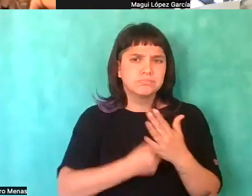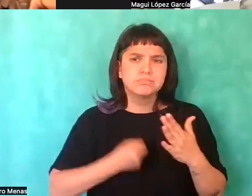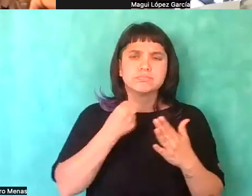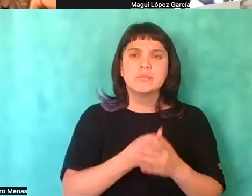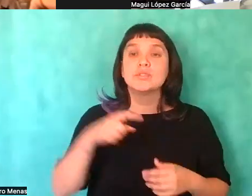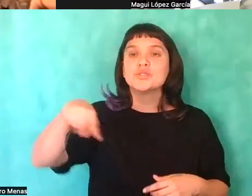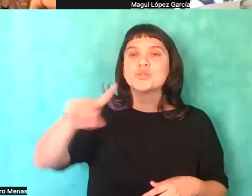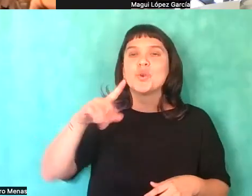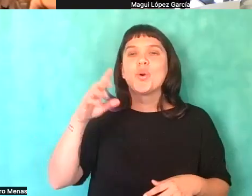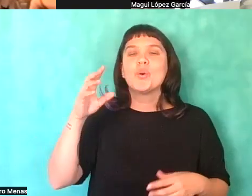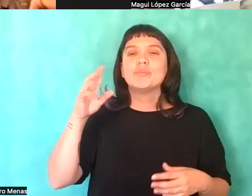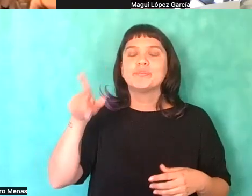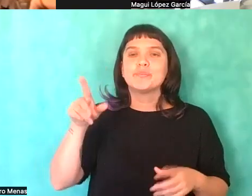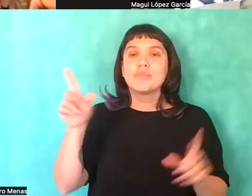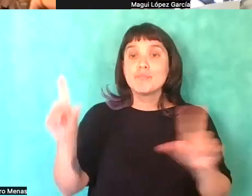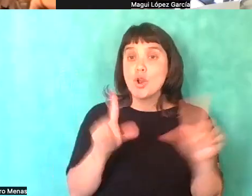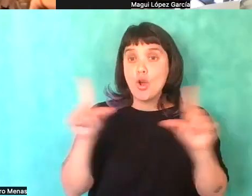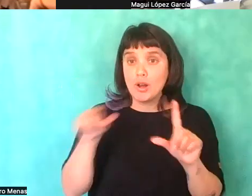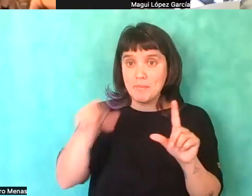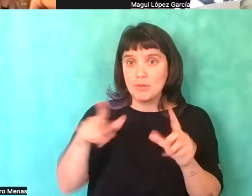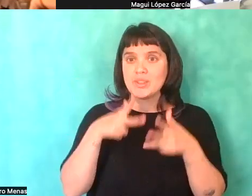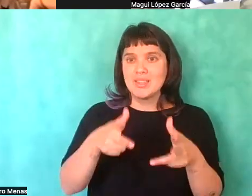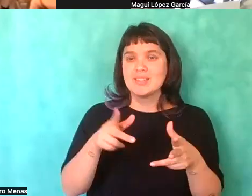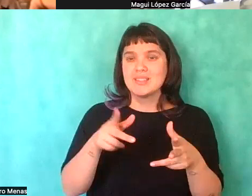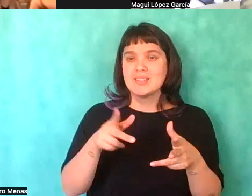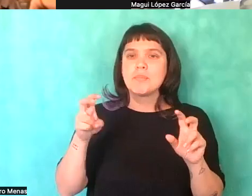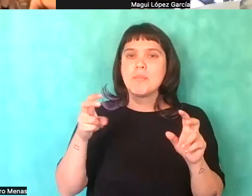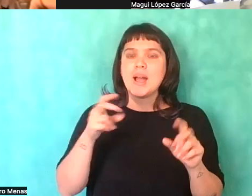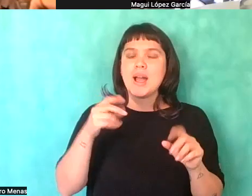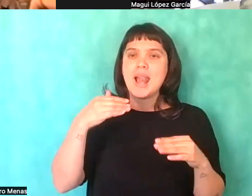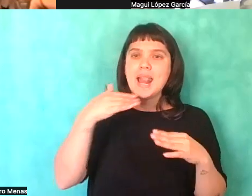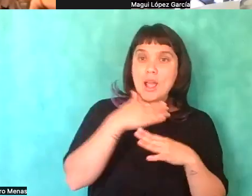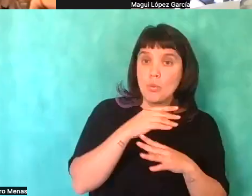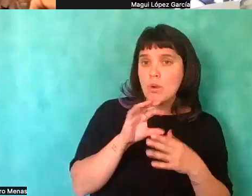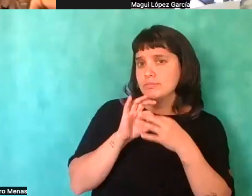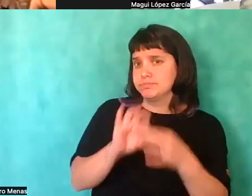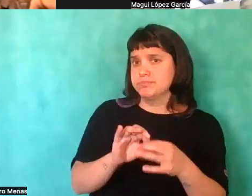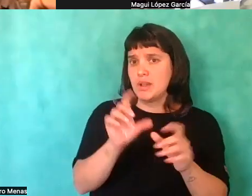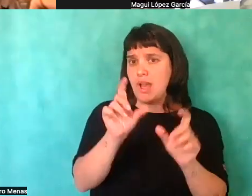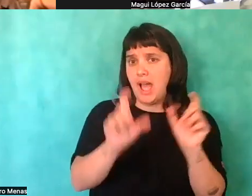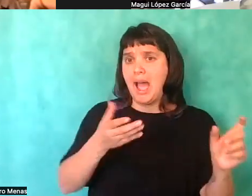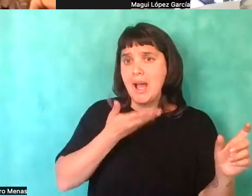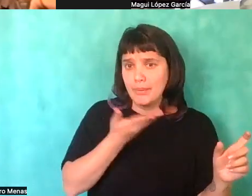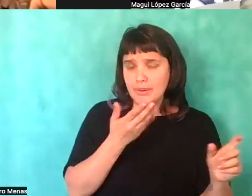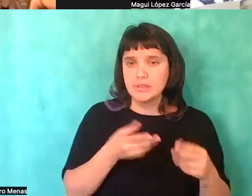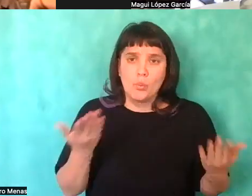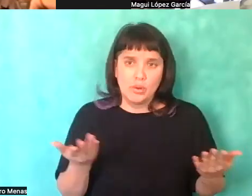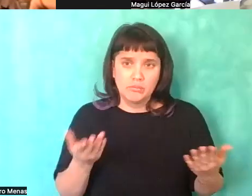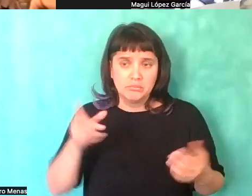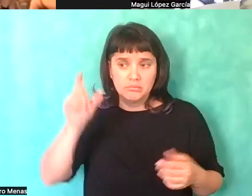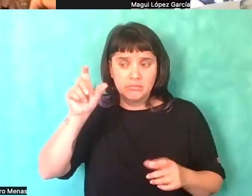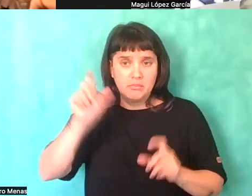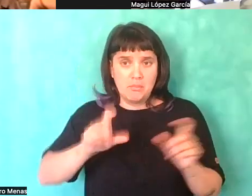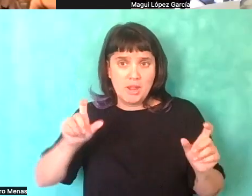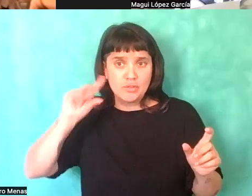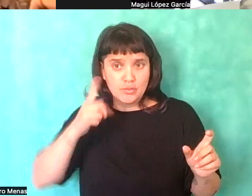hablan de, bueno, las lenguas son los hablantes, ¿sí? Bueno, las personas sordas tienen clarísimo que es la lengua de su identidad, que es